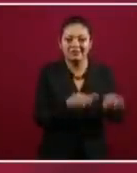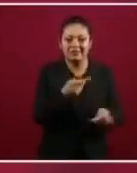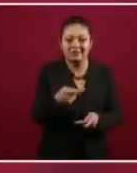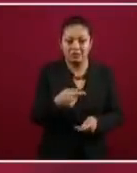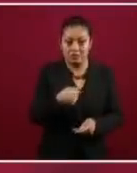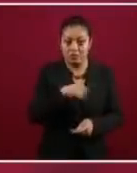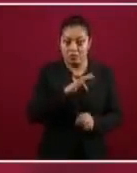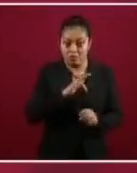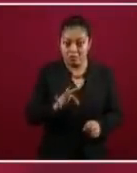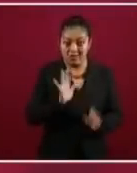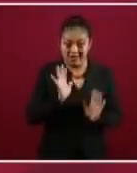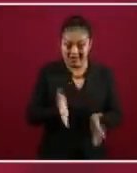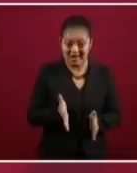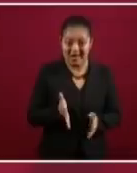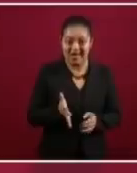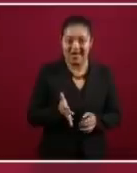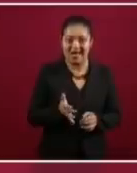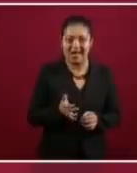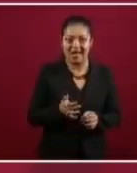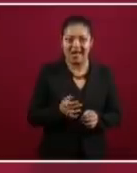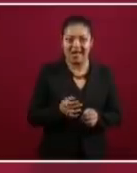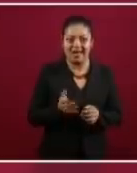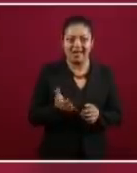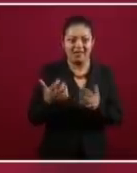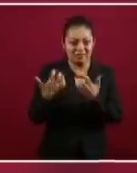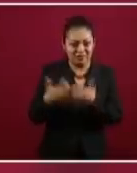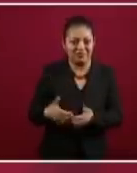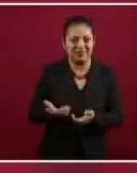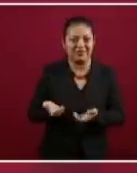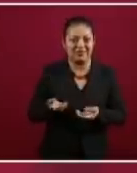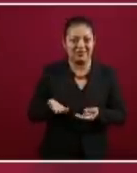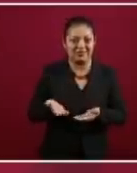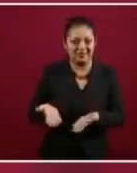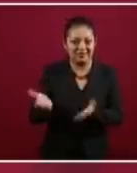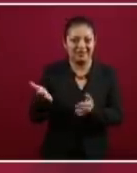operarlas, no pueden funcionar las plantas,